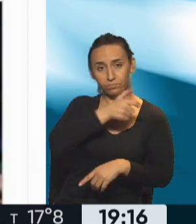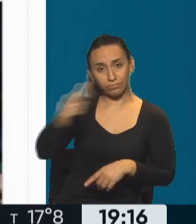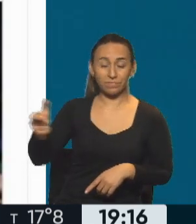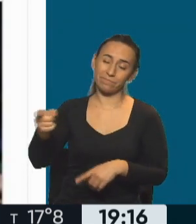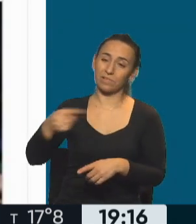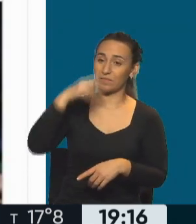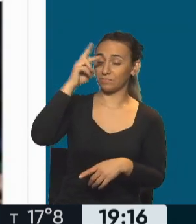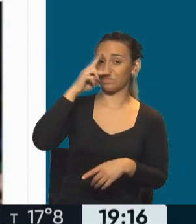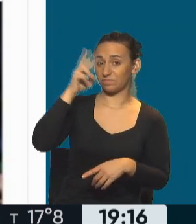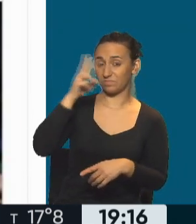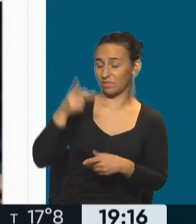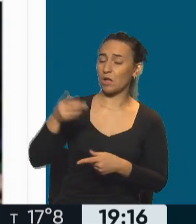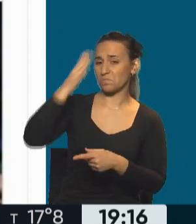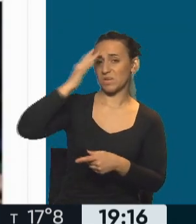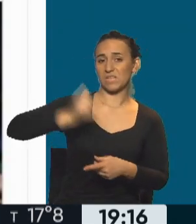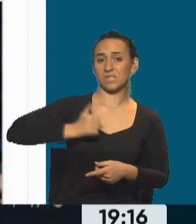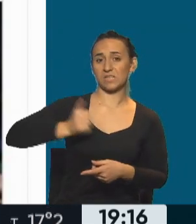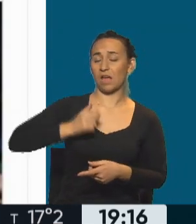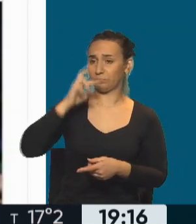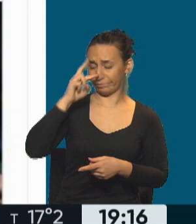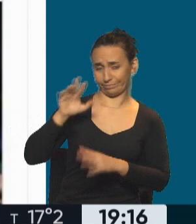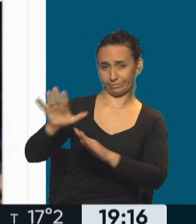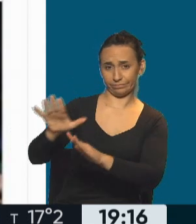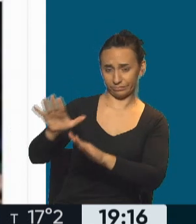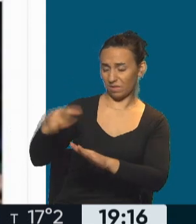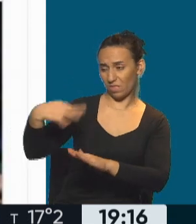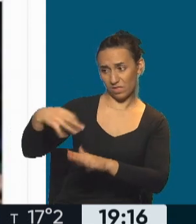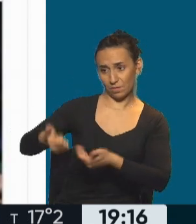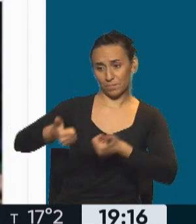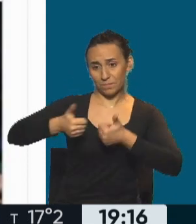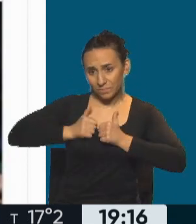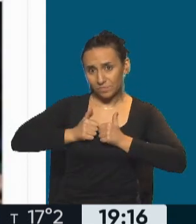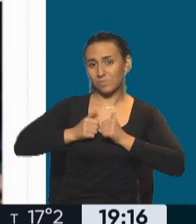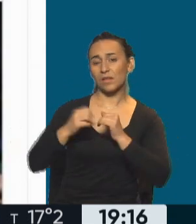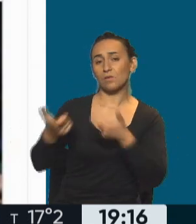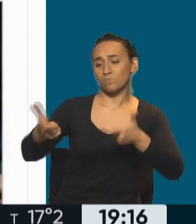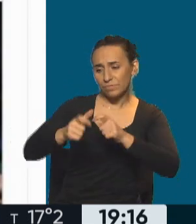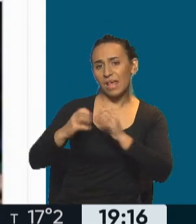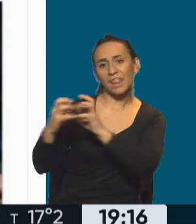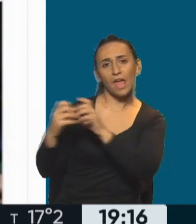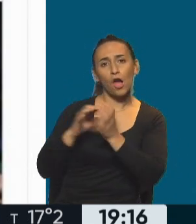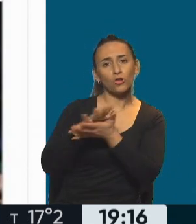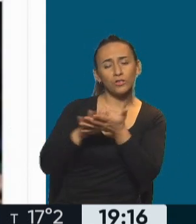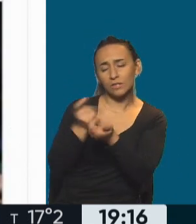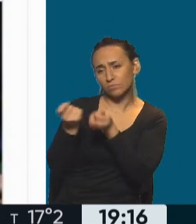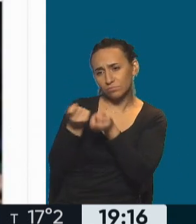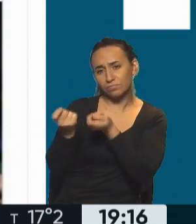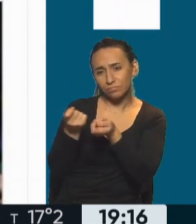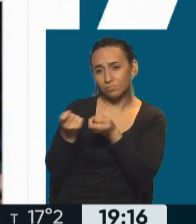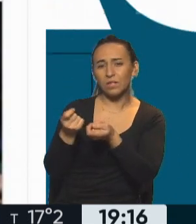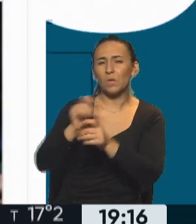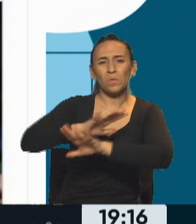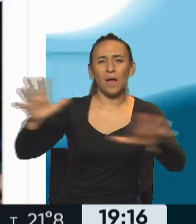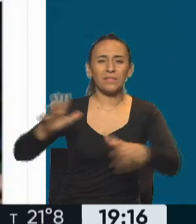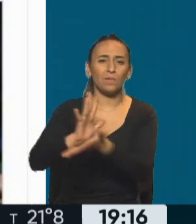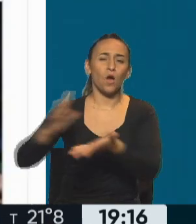exhibir prepotencia militarista, debe sentarse a la mesa de negociación y terminar con prácticas colonialistas.